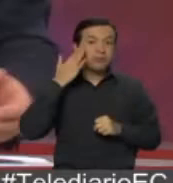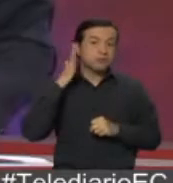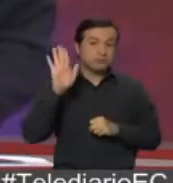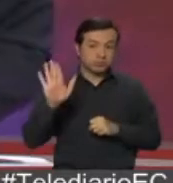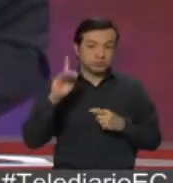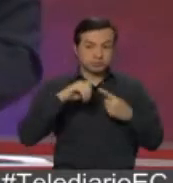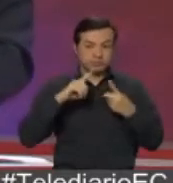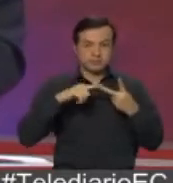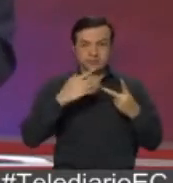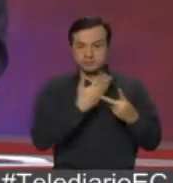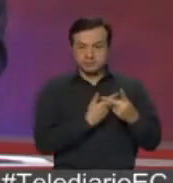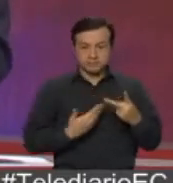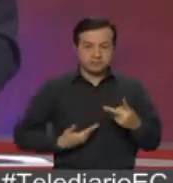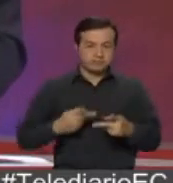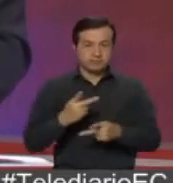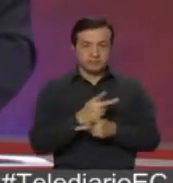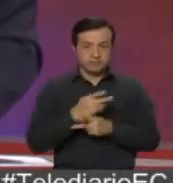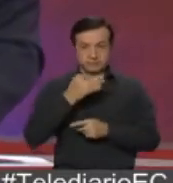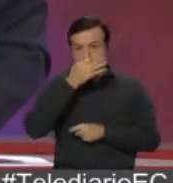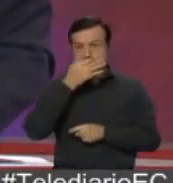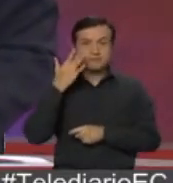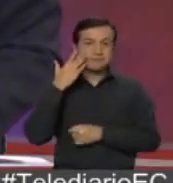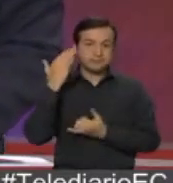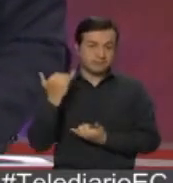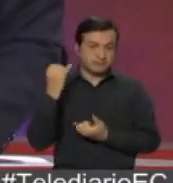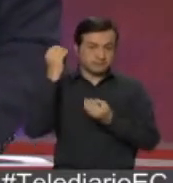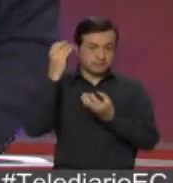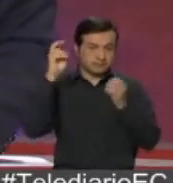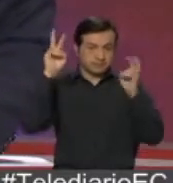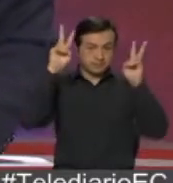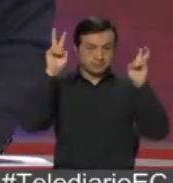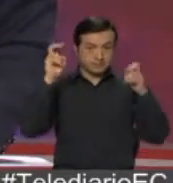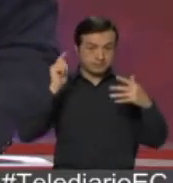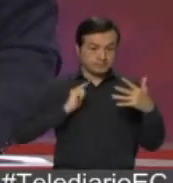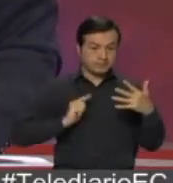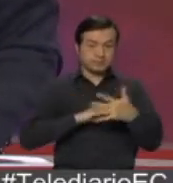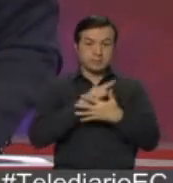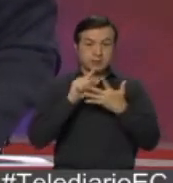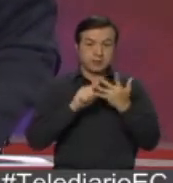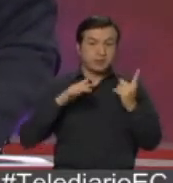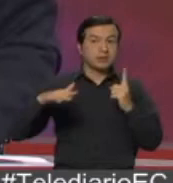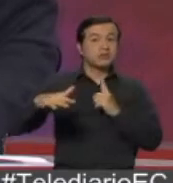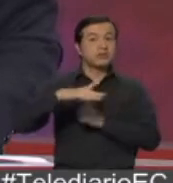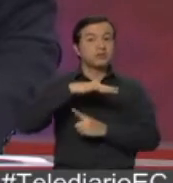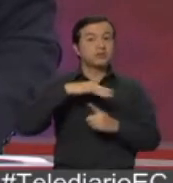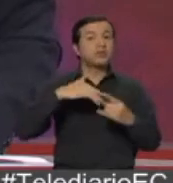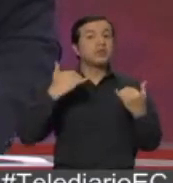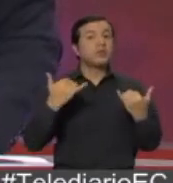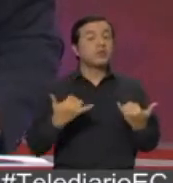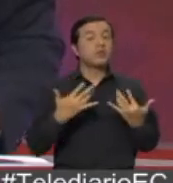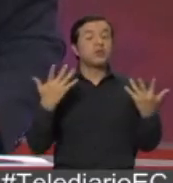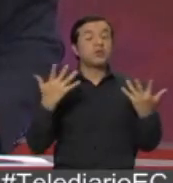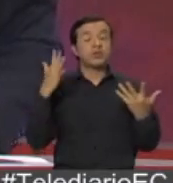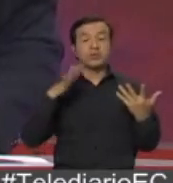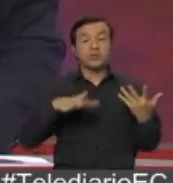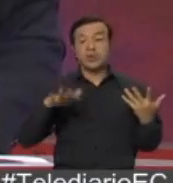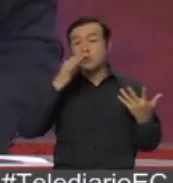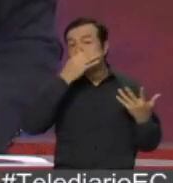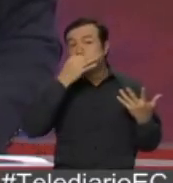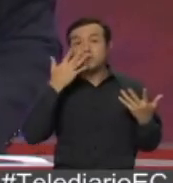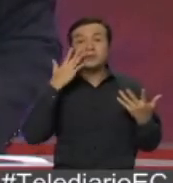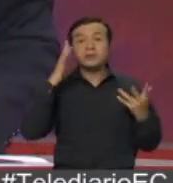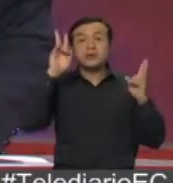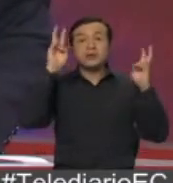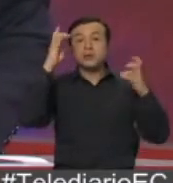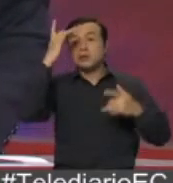presidente del Consejo Amazónico, quien nos ha ofrecido explicación, una ampliación sobre la situación que actualmente enfrenta la región amazónica ante